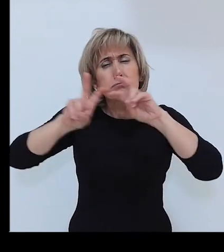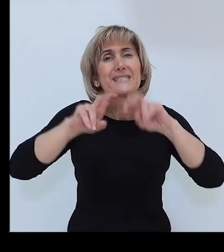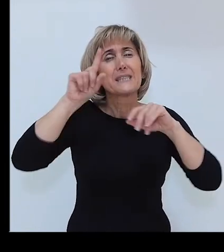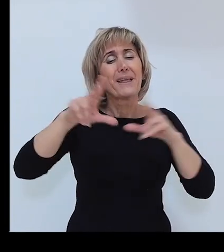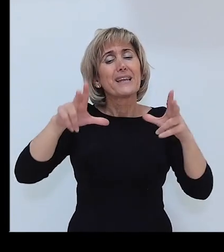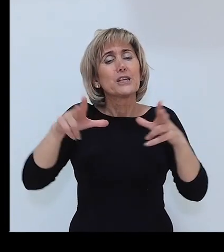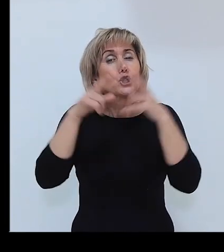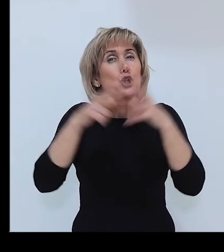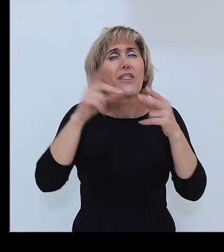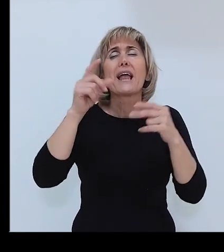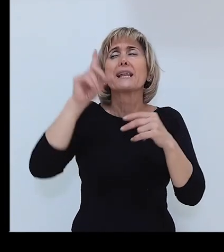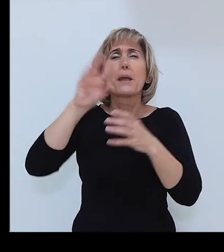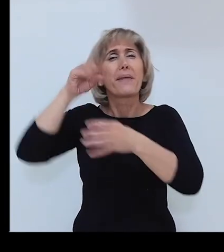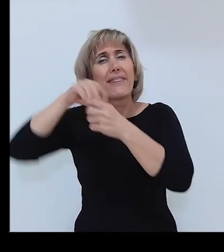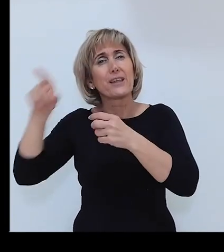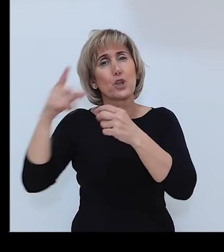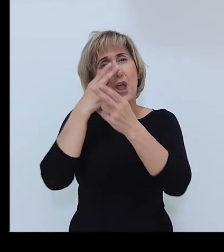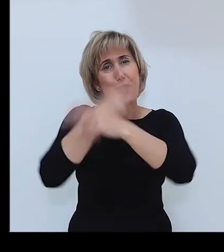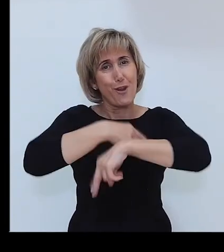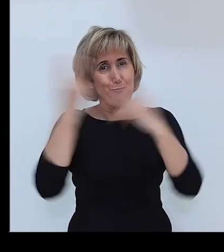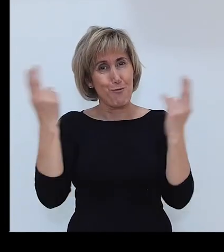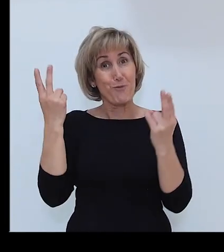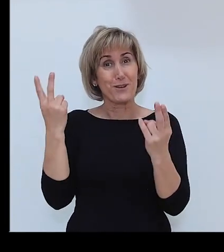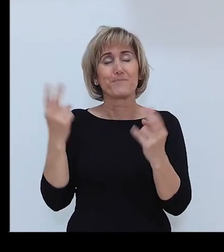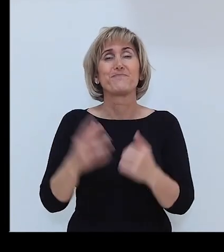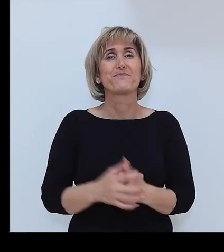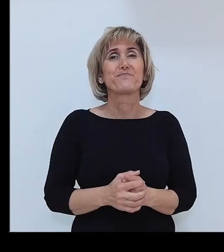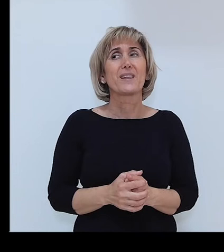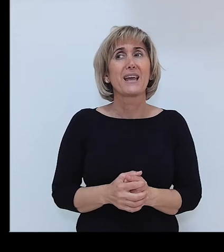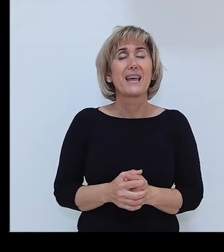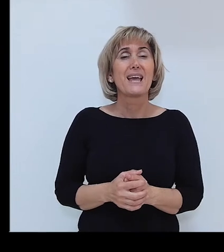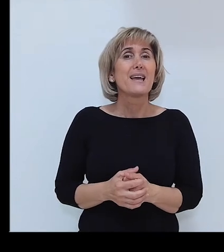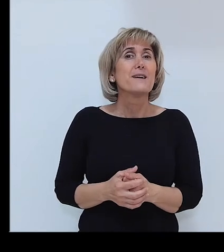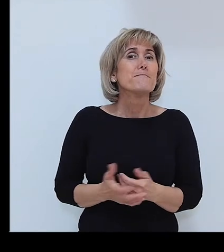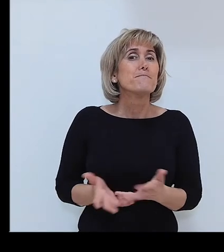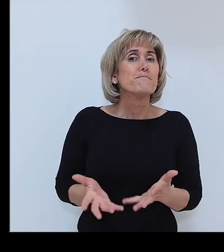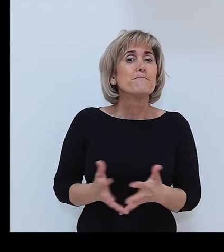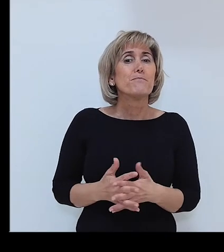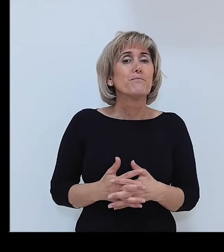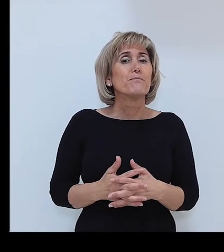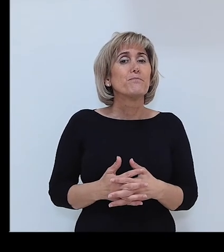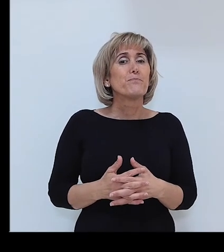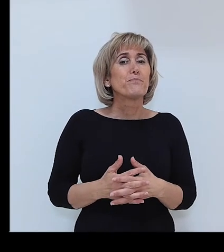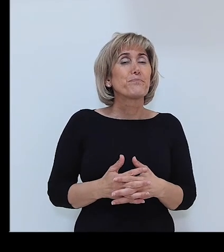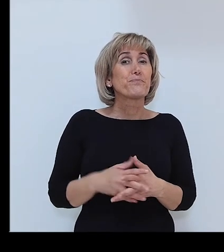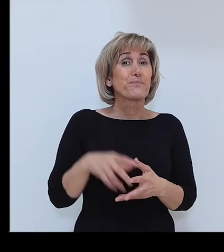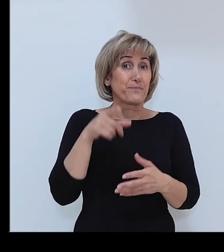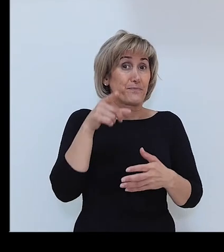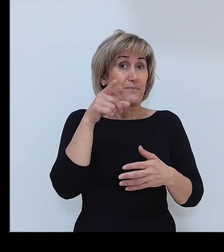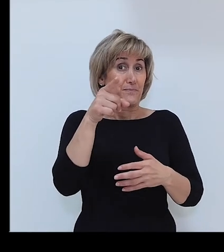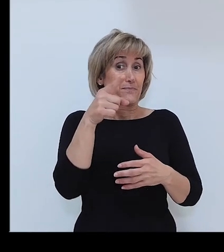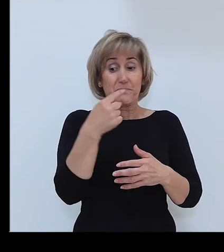doméstico realmente también transformaba el ámbito de lo social y de lo público. Yo estaba